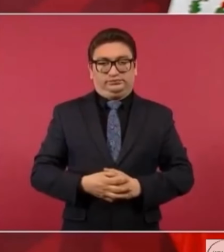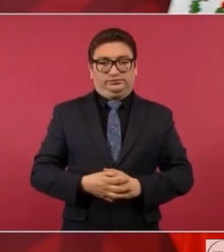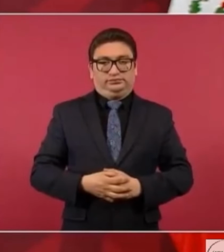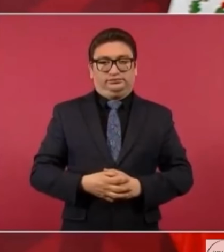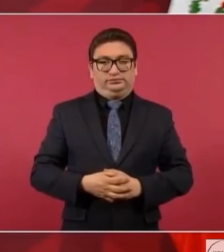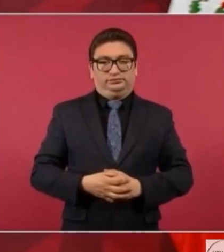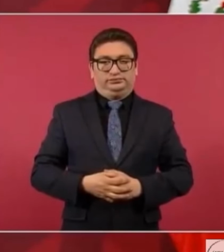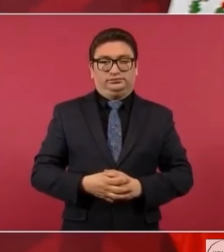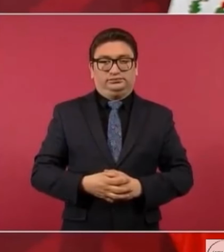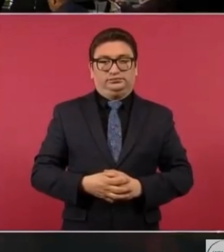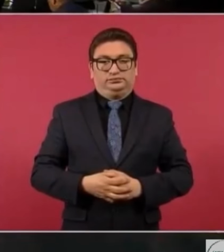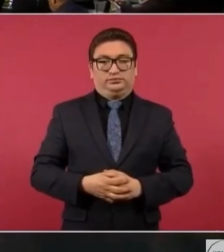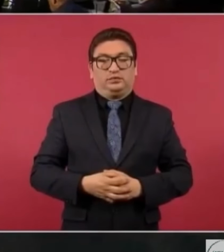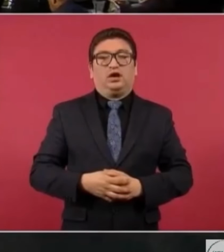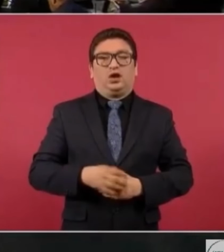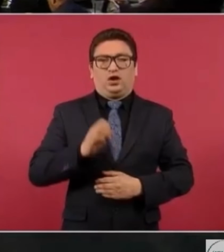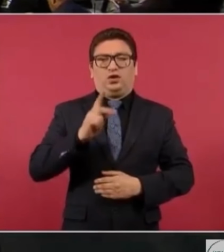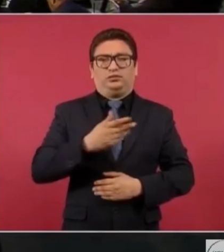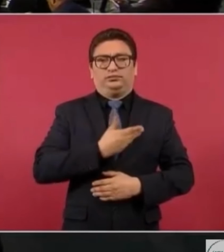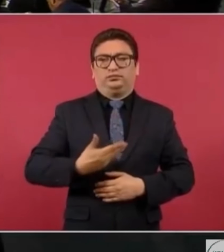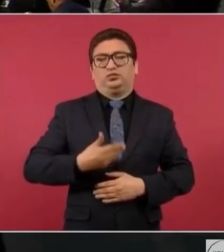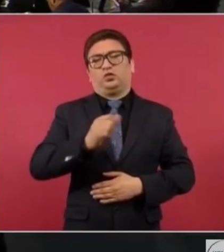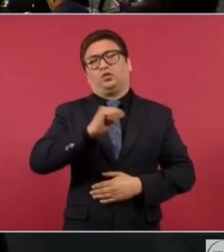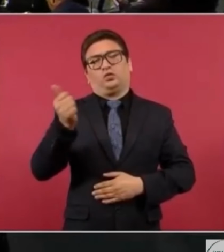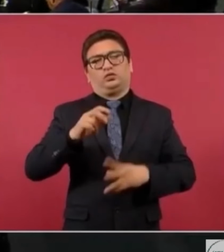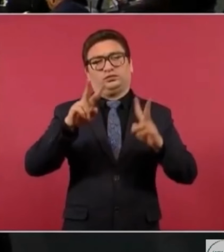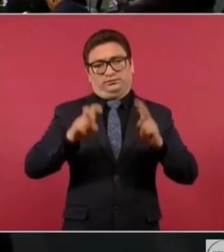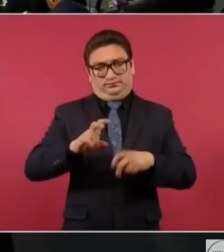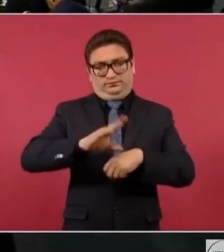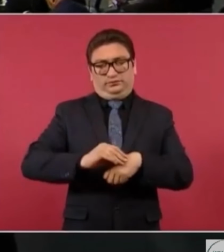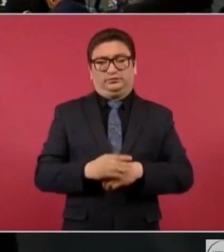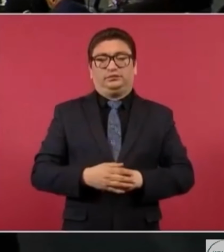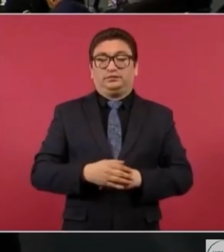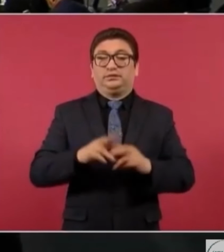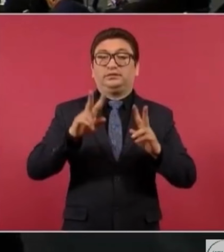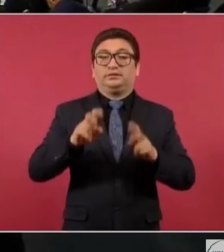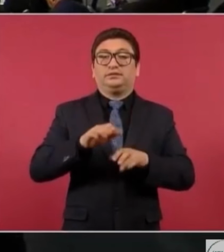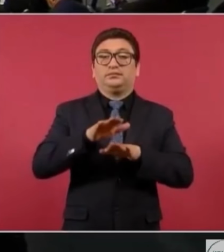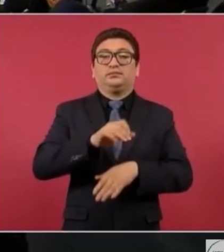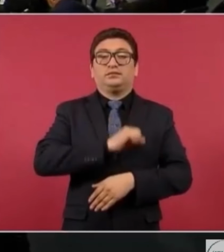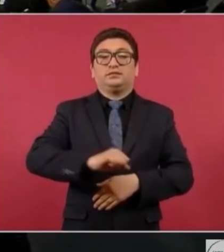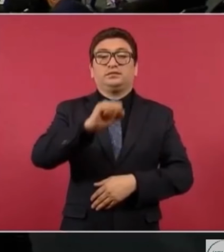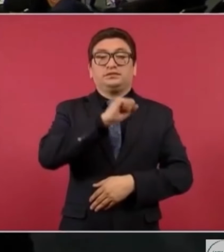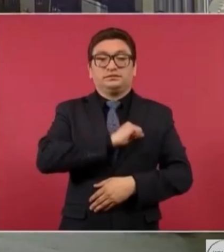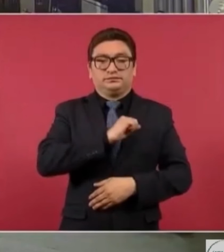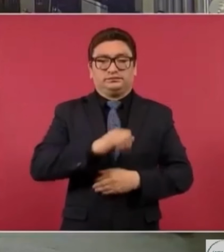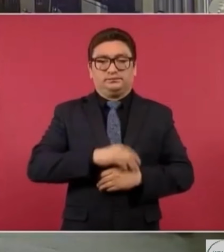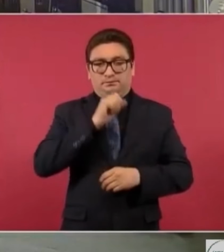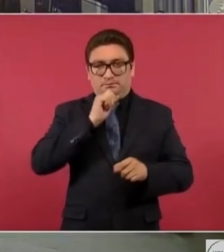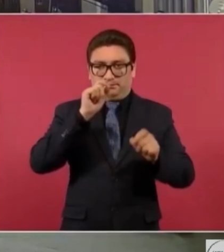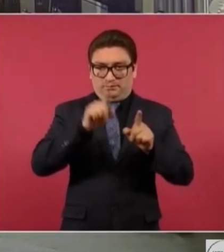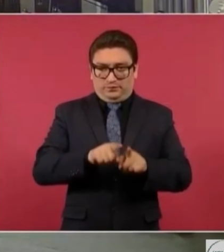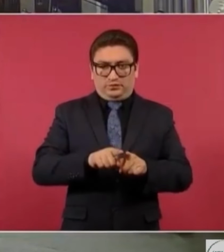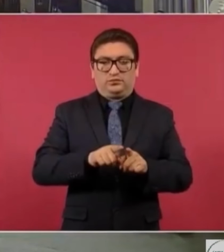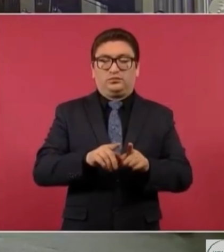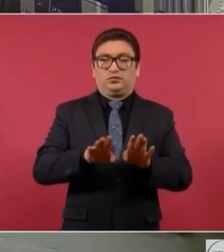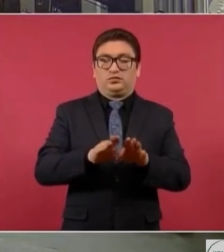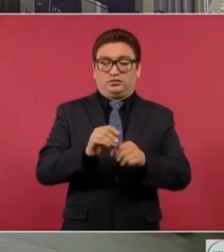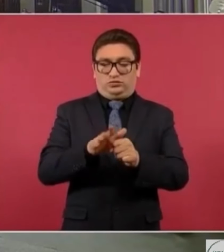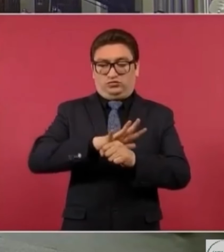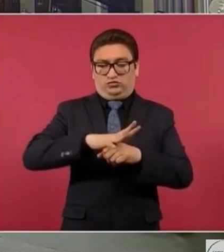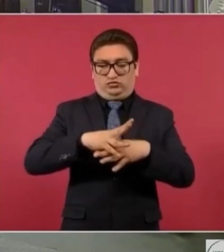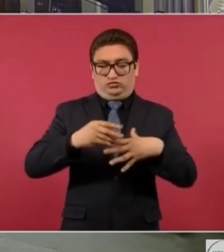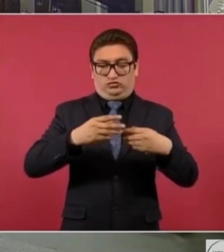Ok, presidente, si me permiten otro tema, tiene que ver con el sector salud y es precisamente que el COVID se